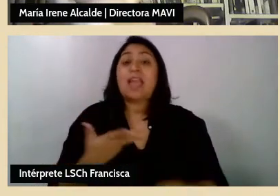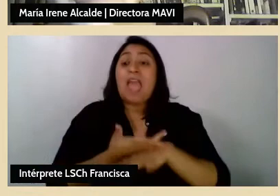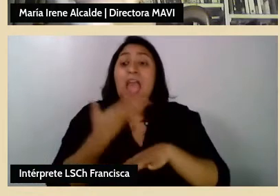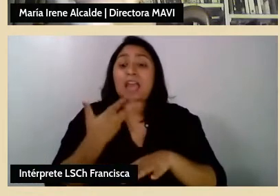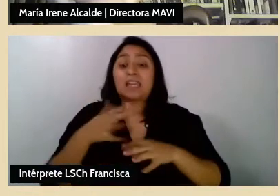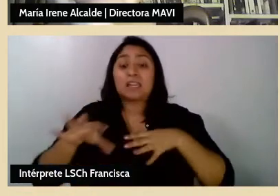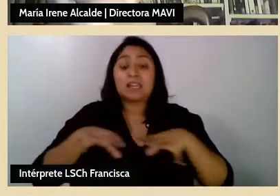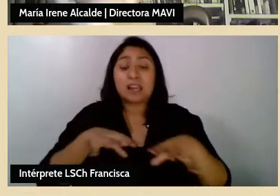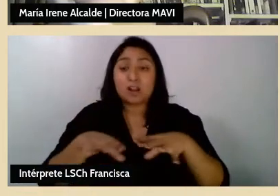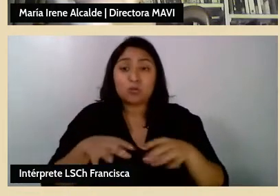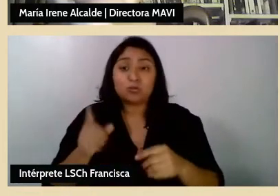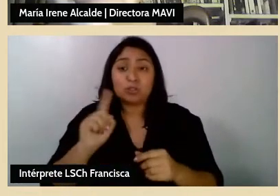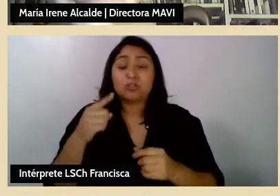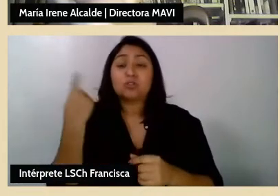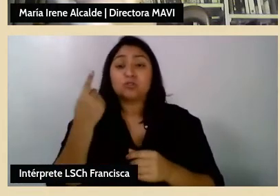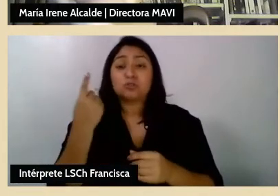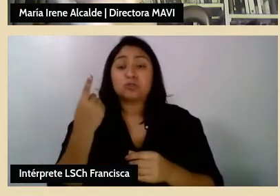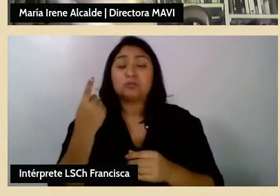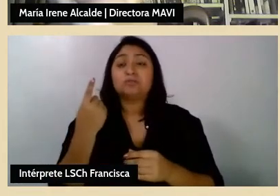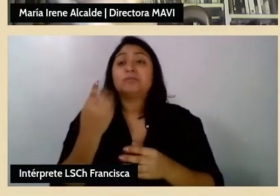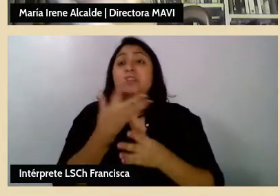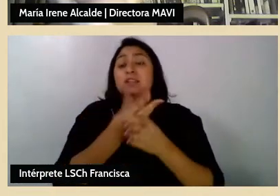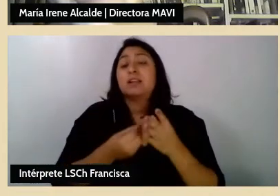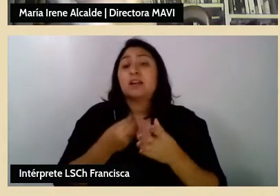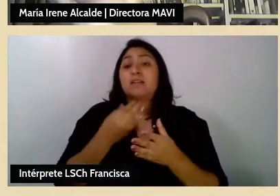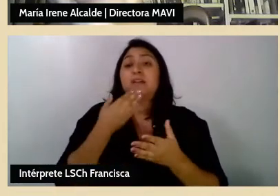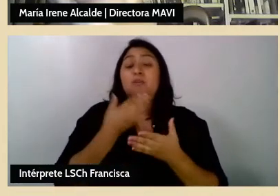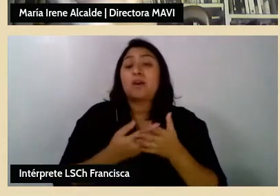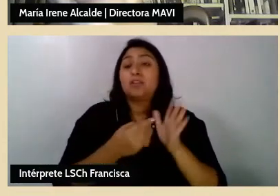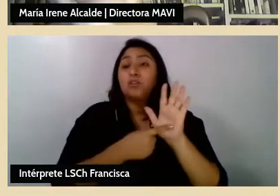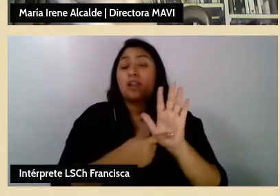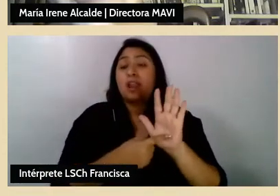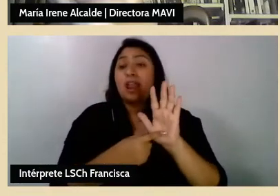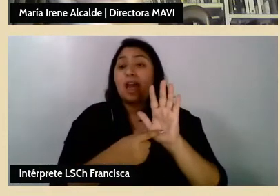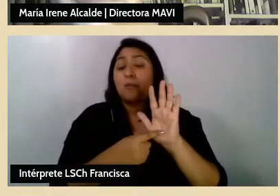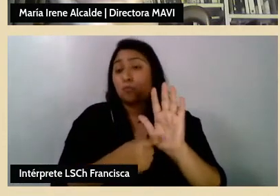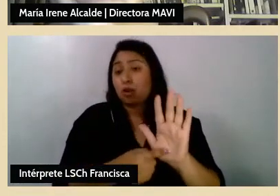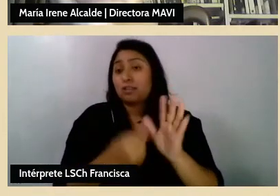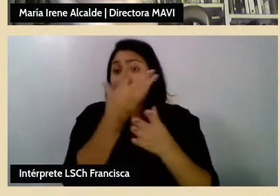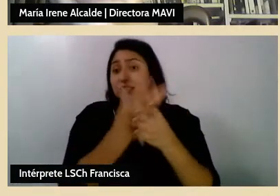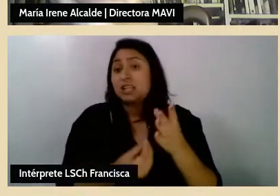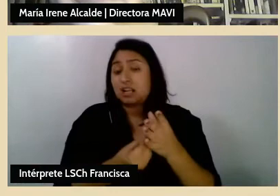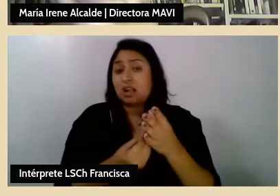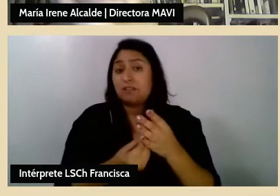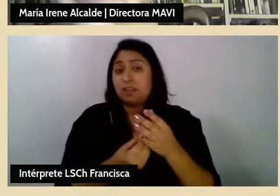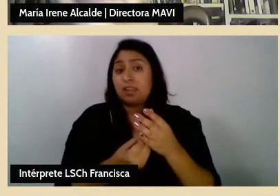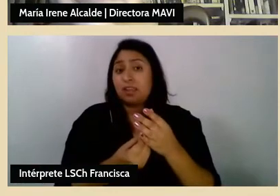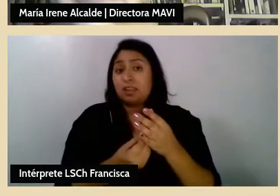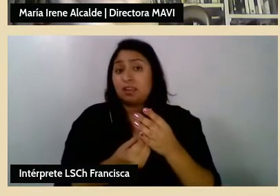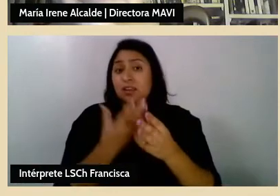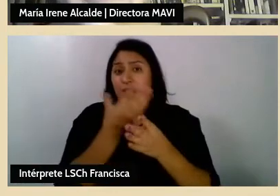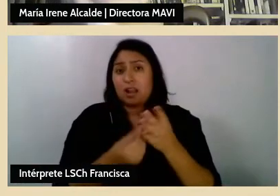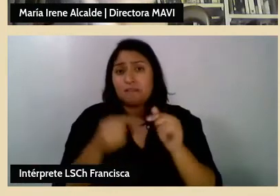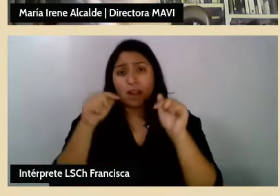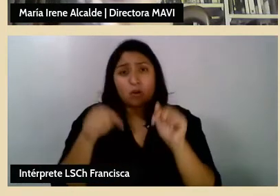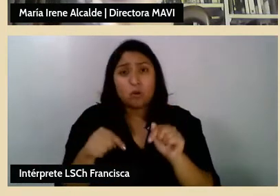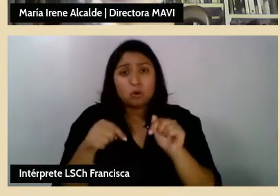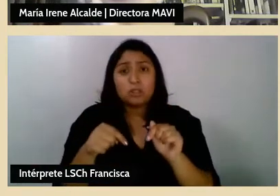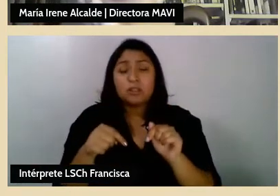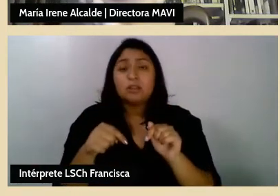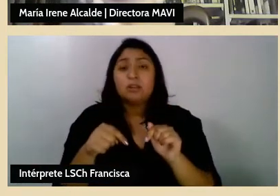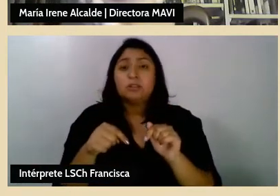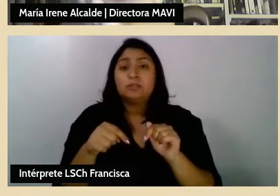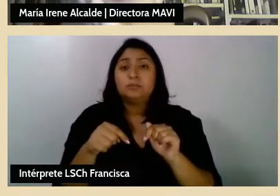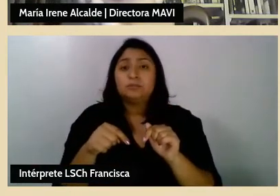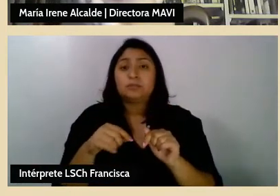solamente terminan con la muestra que entiendo finaliza ahora el día de hoy específicamente. No sé si después